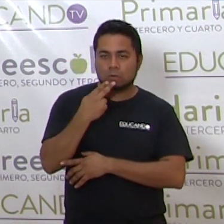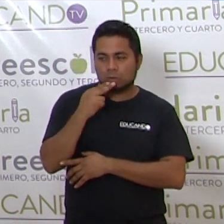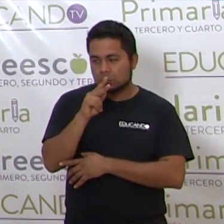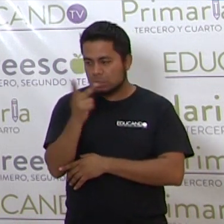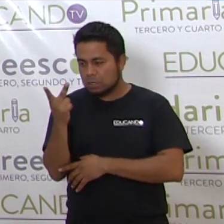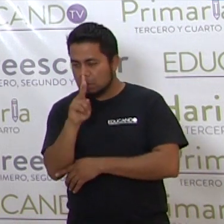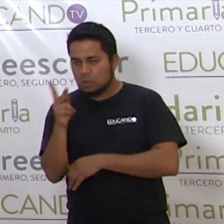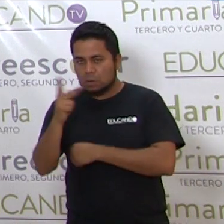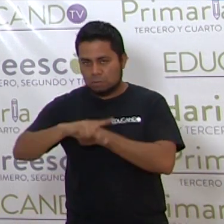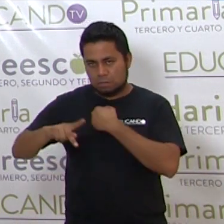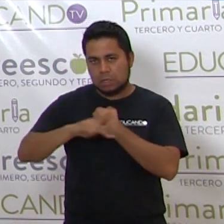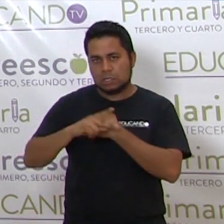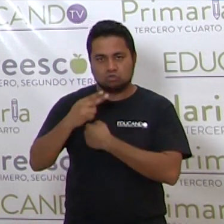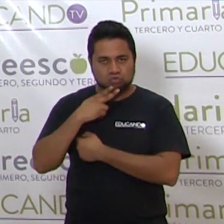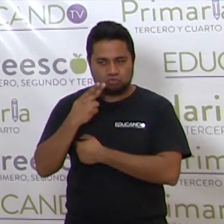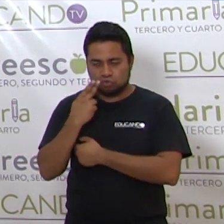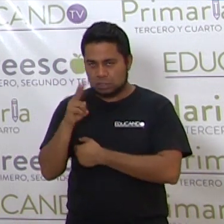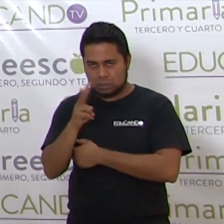dos países